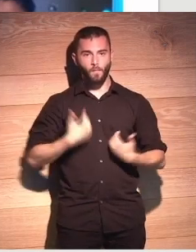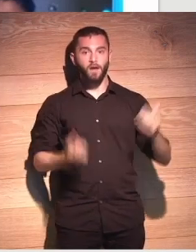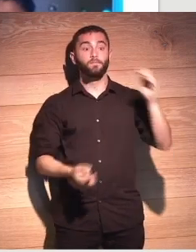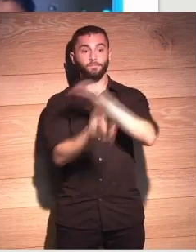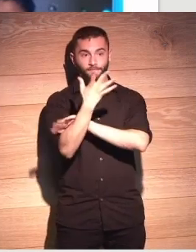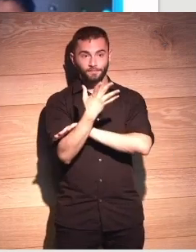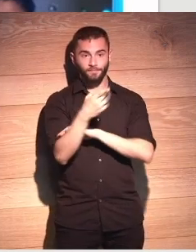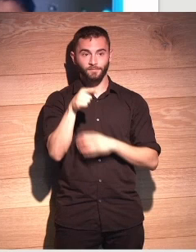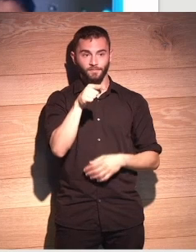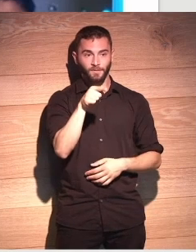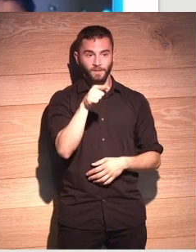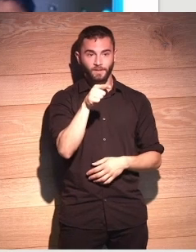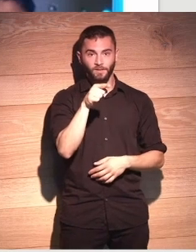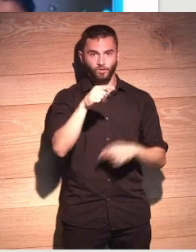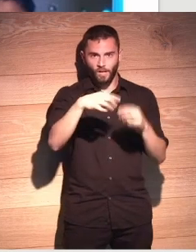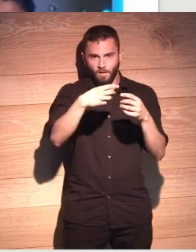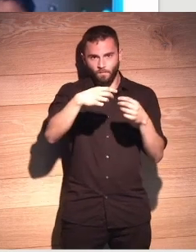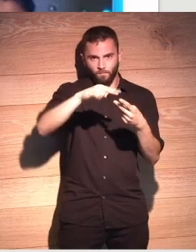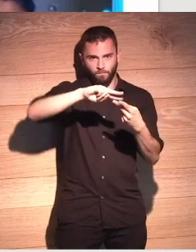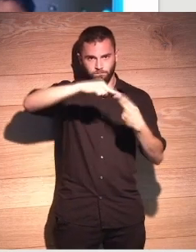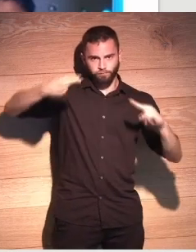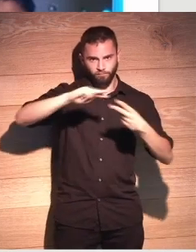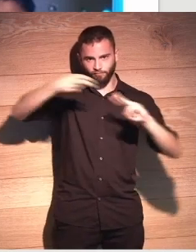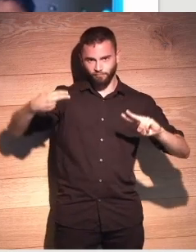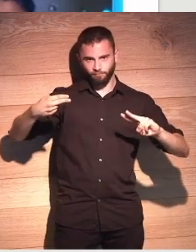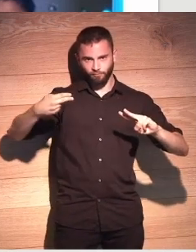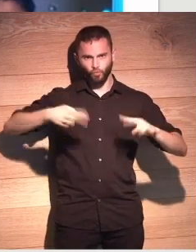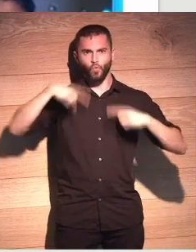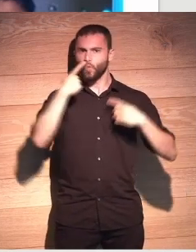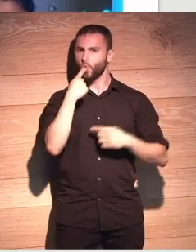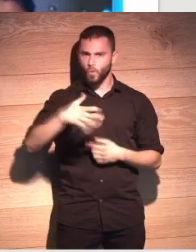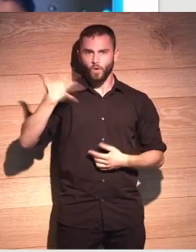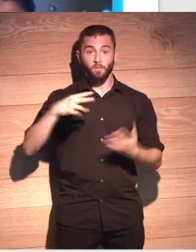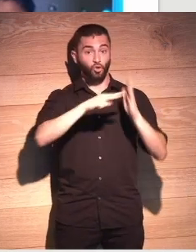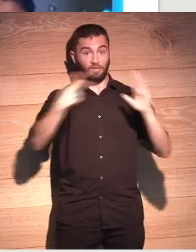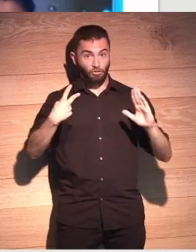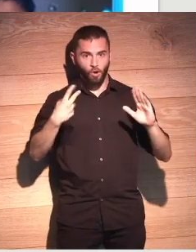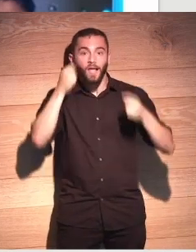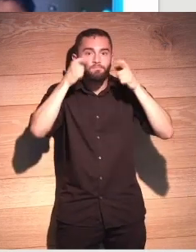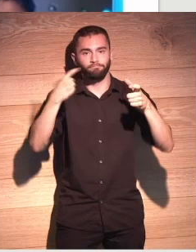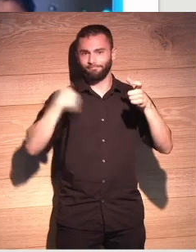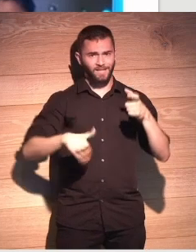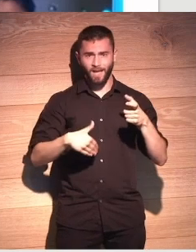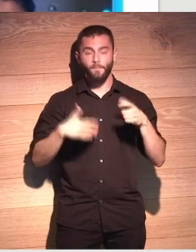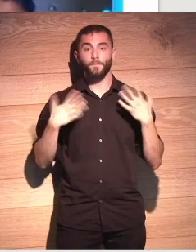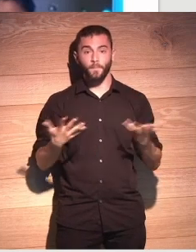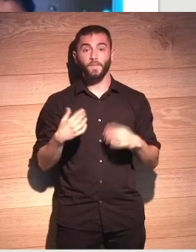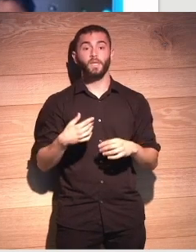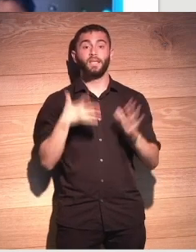borrar ahí, eso es el genoma humano, que costó mucho tiempo, pero con las tecnologías exponenciales, pues ya se ha descubierto. Y